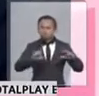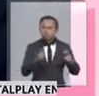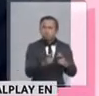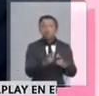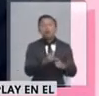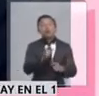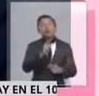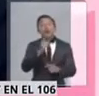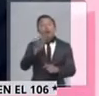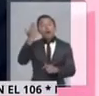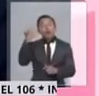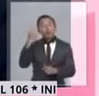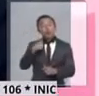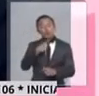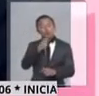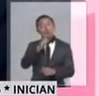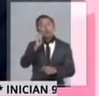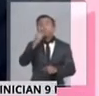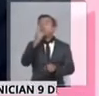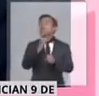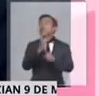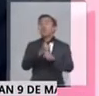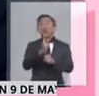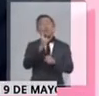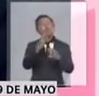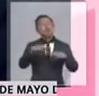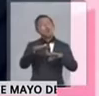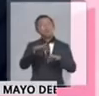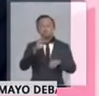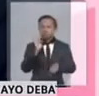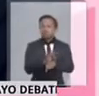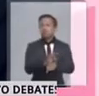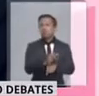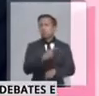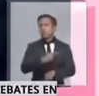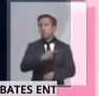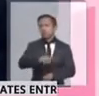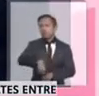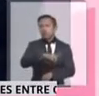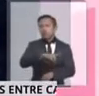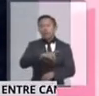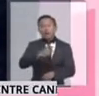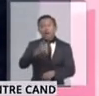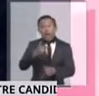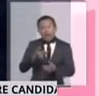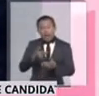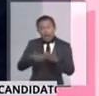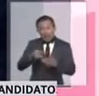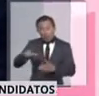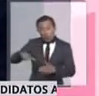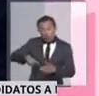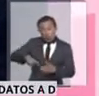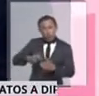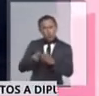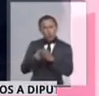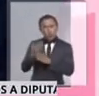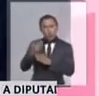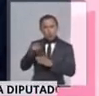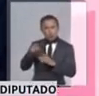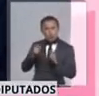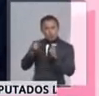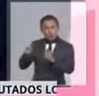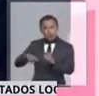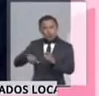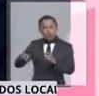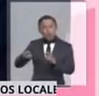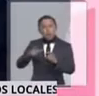un gobierno recto y eso no ocurrió. Después está el tema de que las reformas no necesariamente se notaron en la vida cotidiana